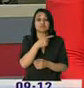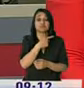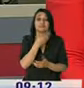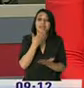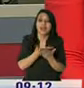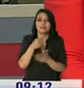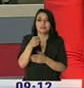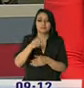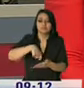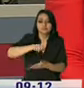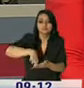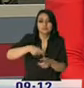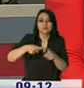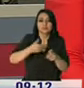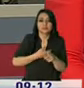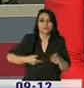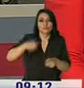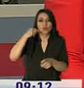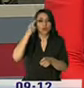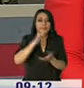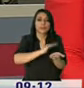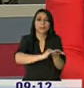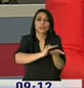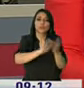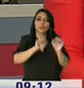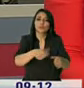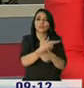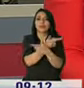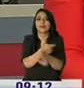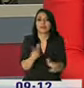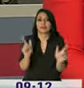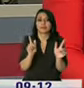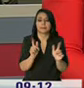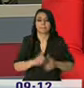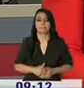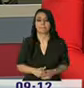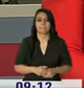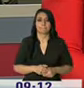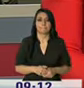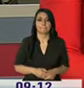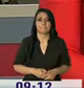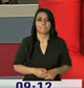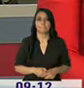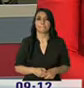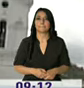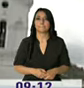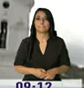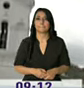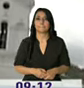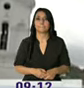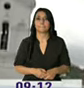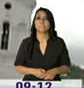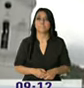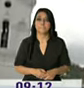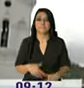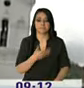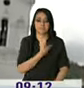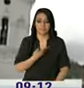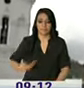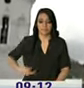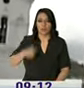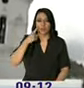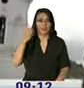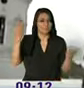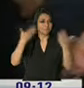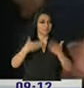decreto firmado por el expresidente Rafael Correa antes de concluir su mandato. Previo a concluir su mandato presidencial,